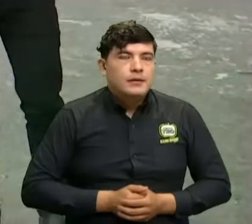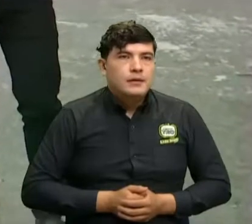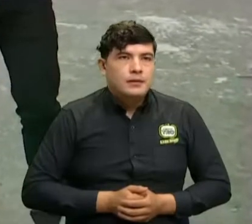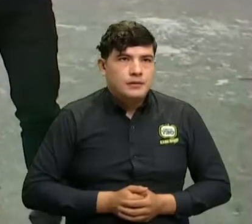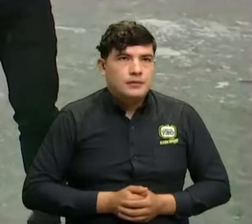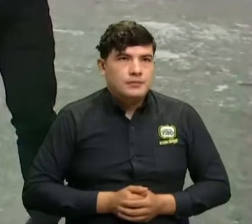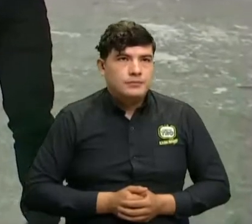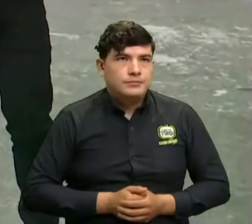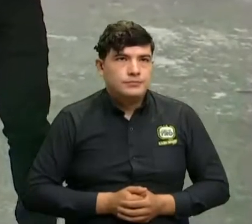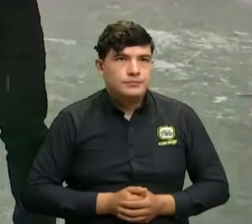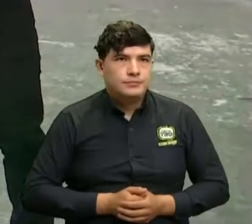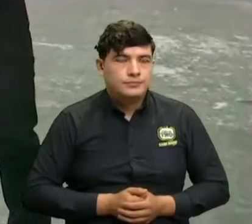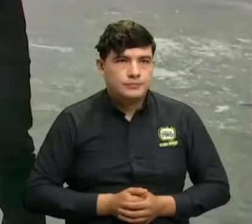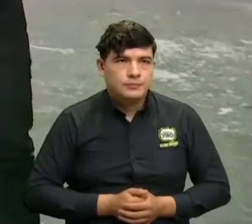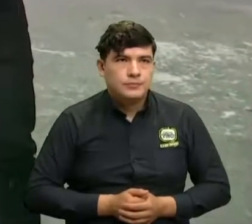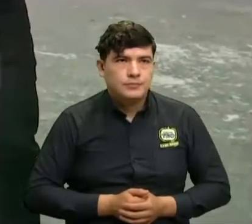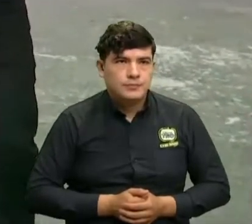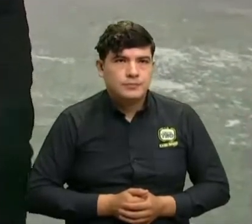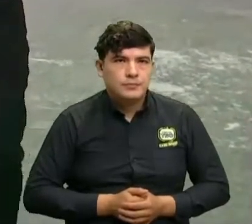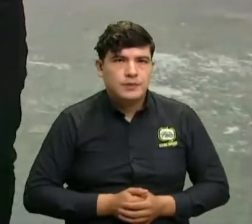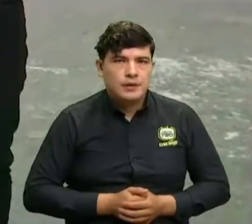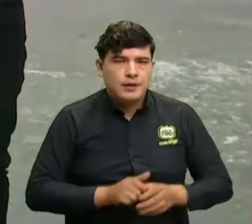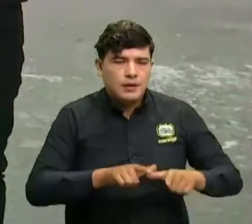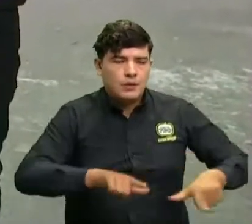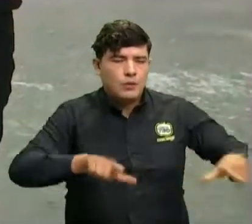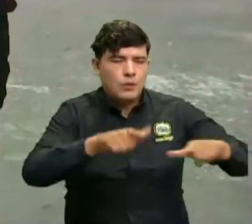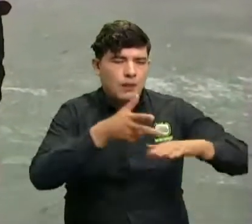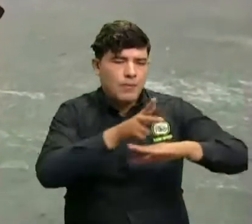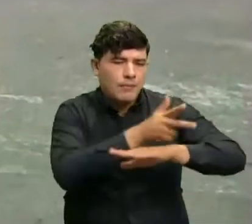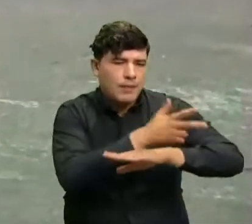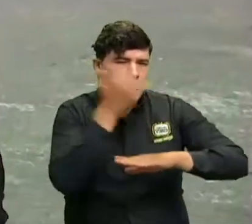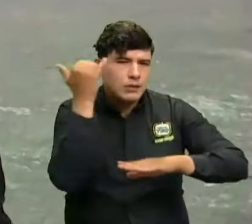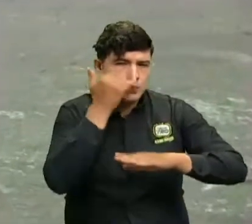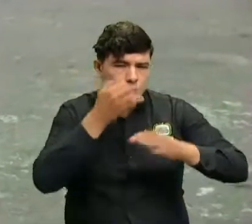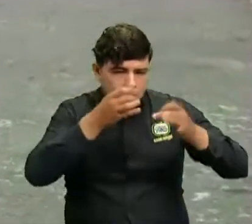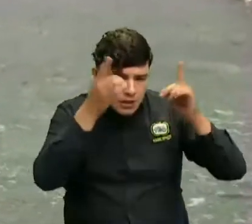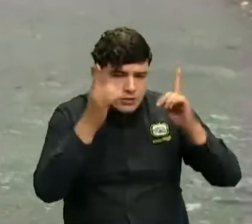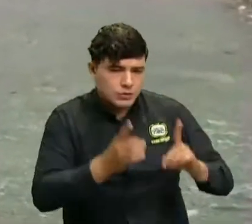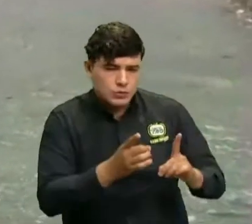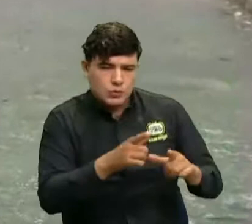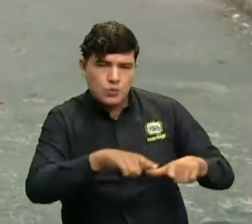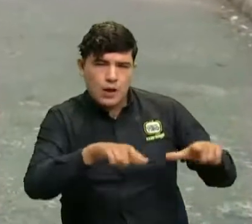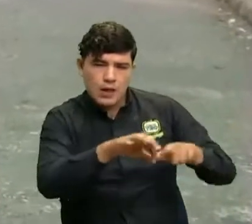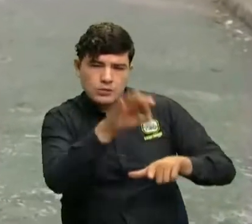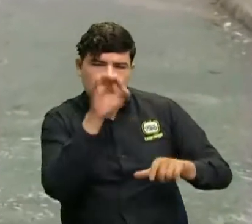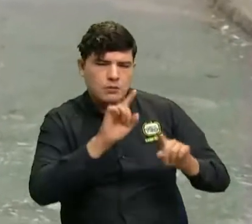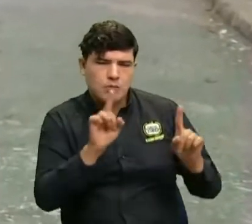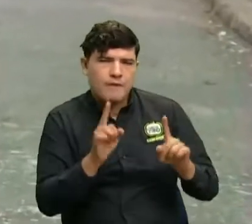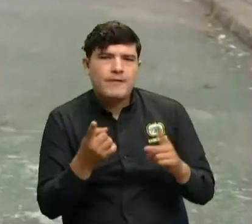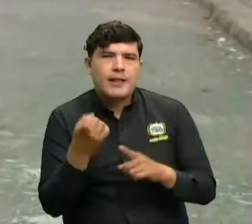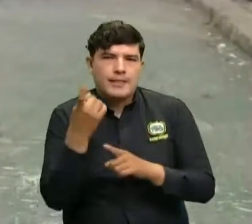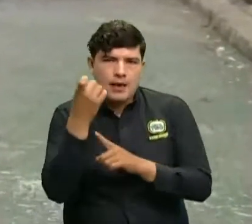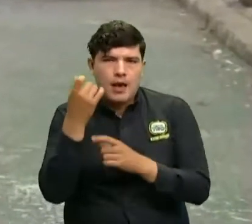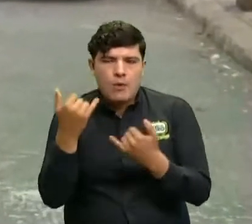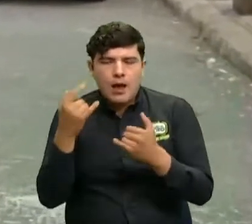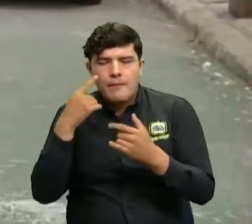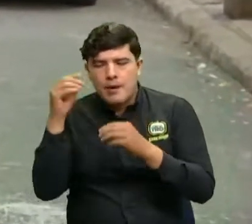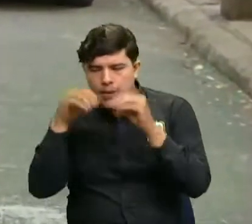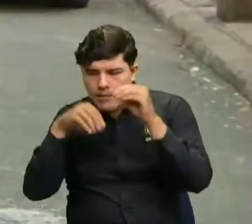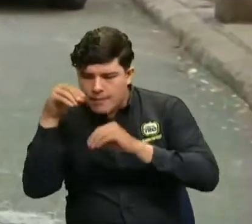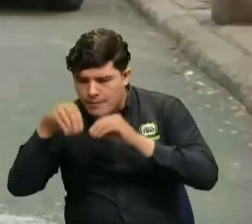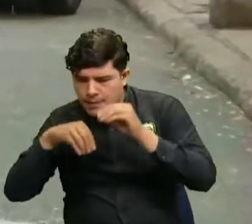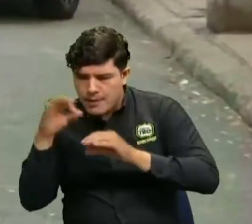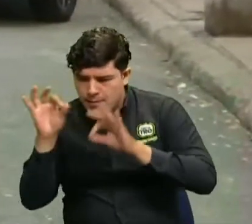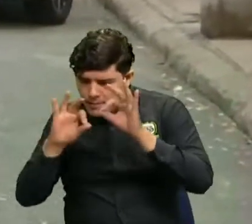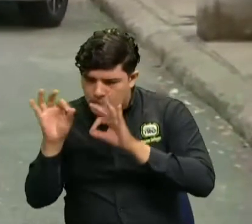seguramente serán aquí en el centro de Bucaramanga, cabecera, en diferentes sectores. El objetivo de la administración municipal es organizar la movilidad y